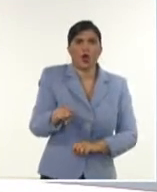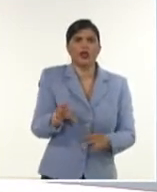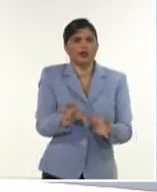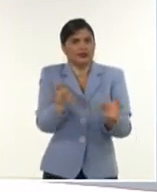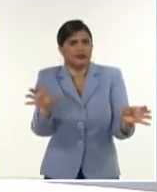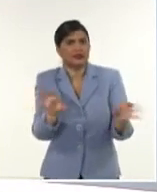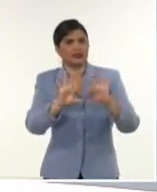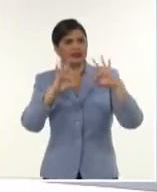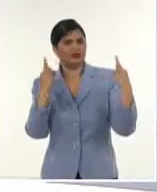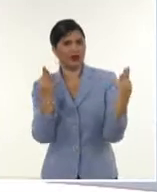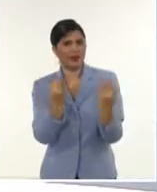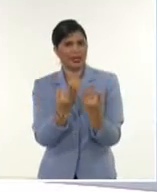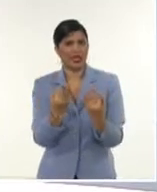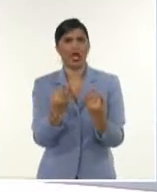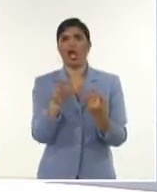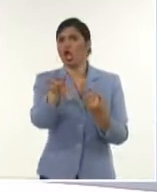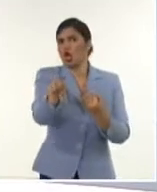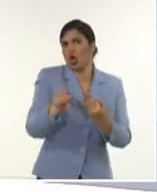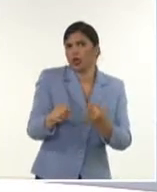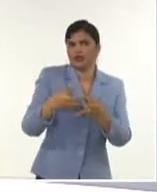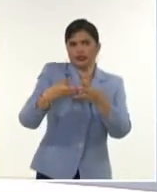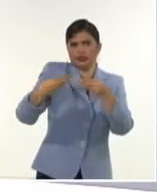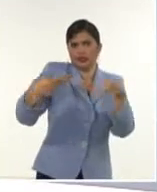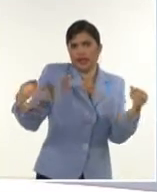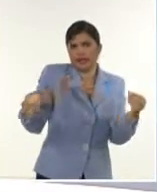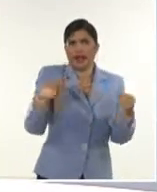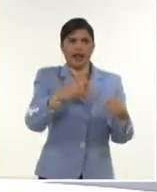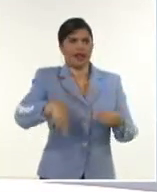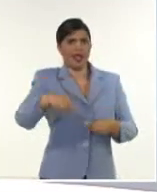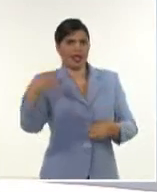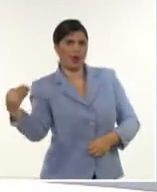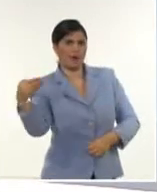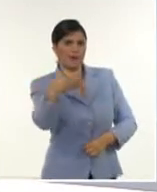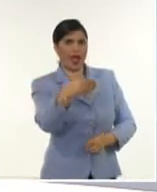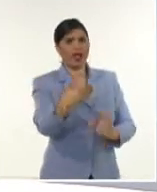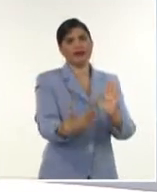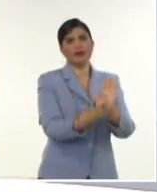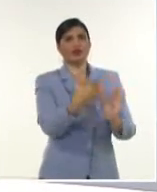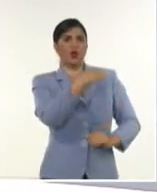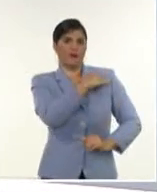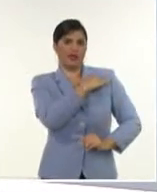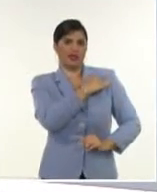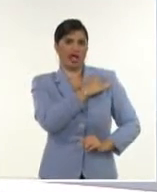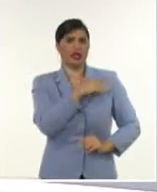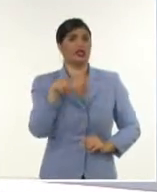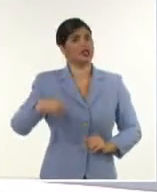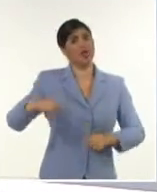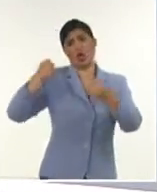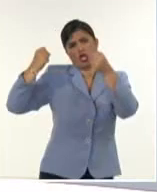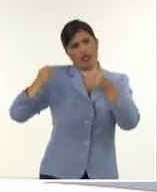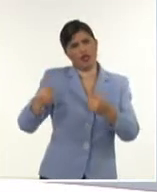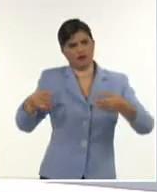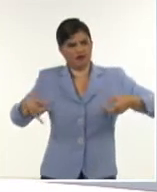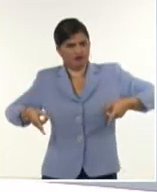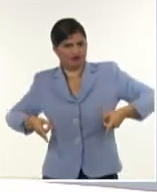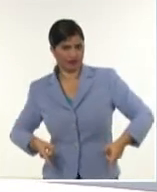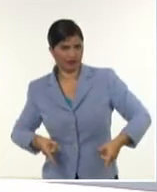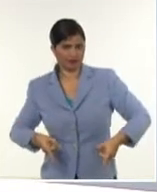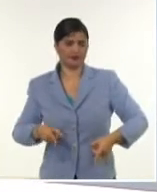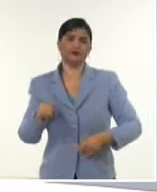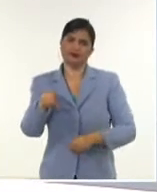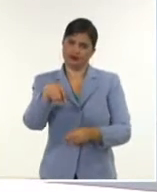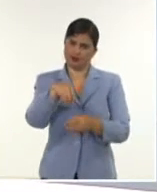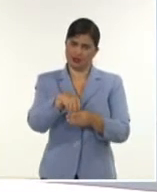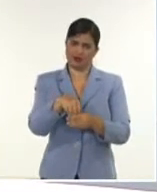y desplazamientos forzados de una población a la que se quiere extinguir porque ni rezar la dejan en los días más señalados de su religión.